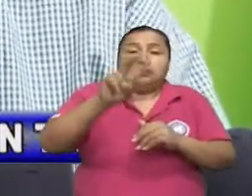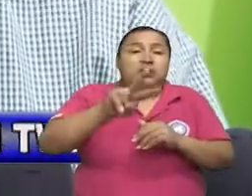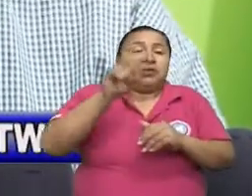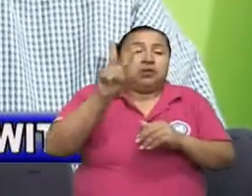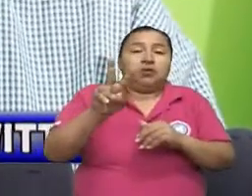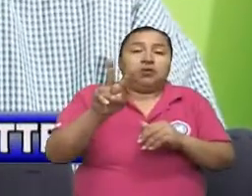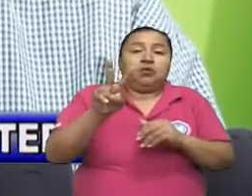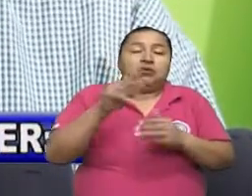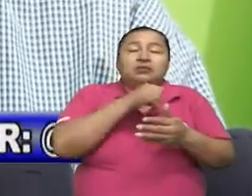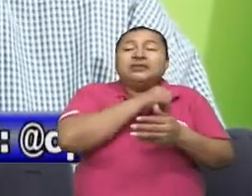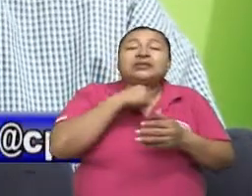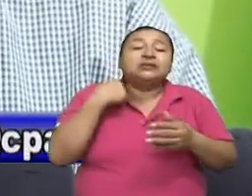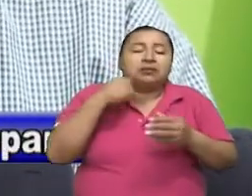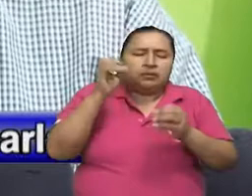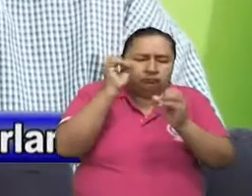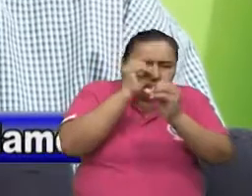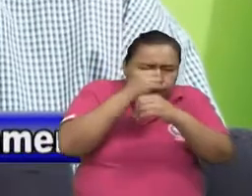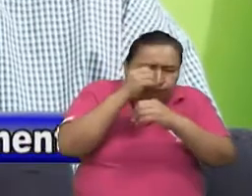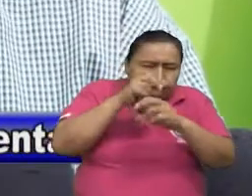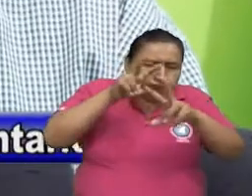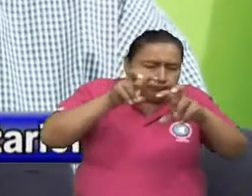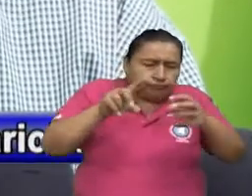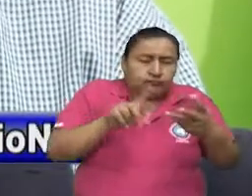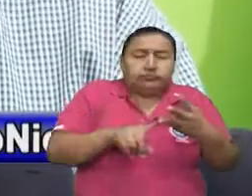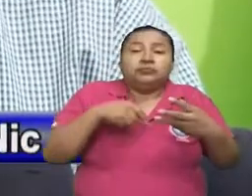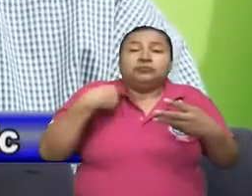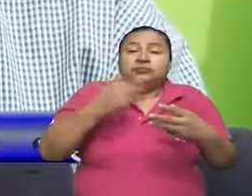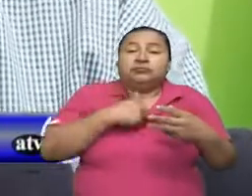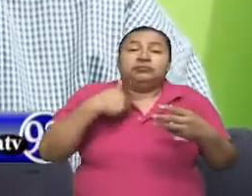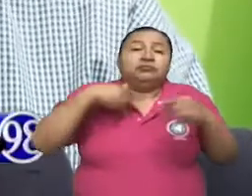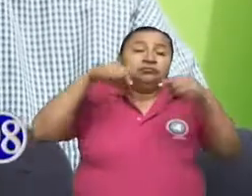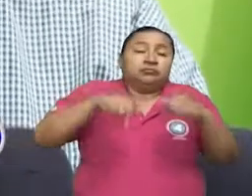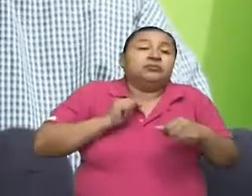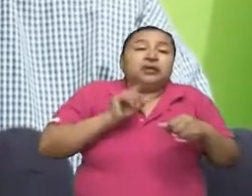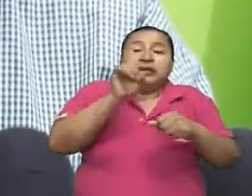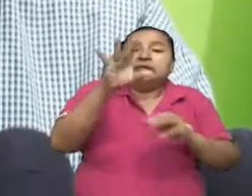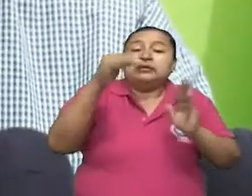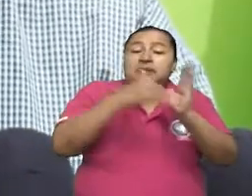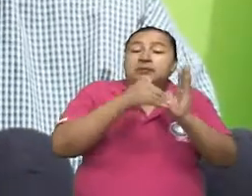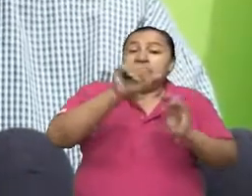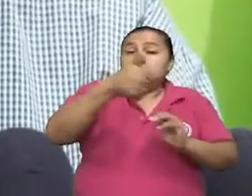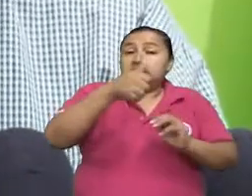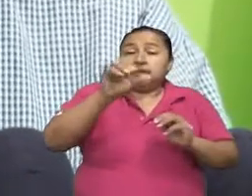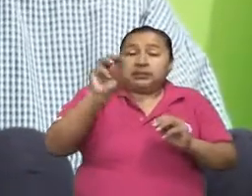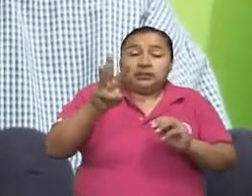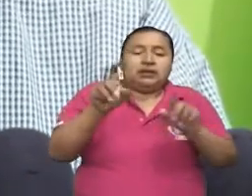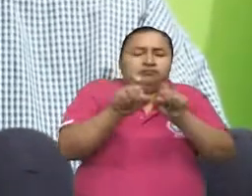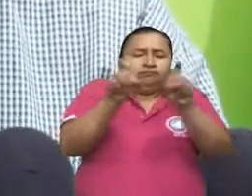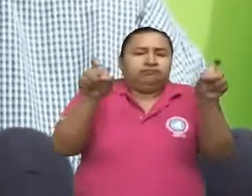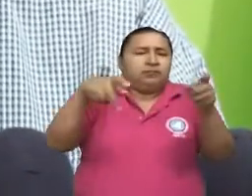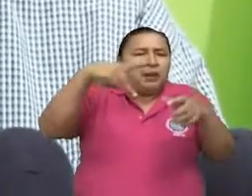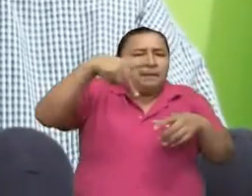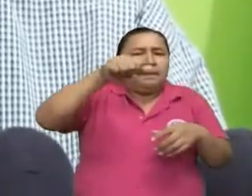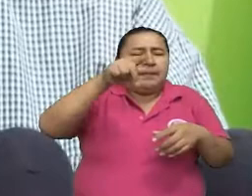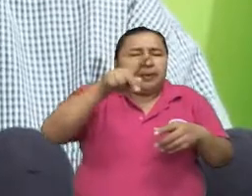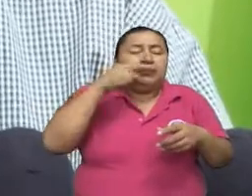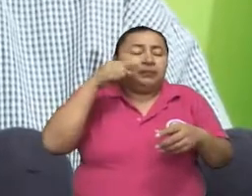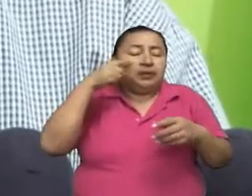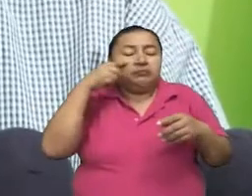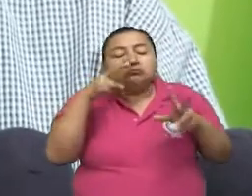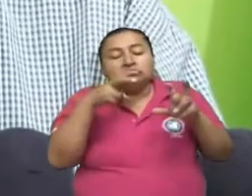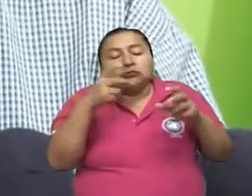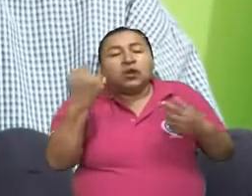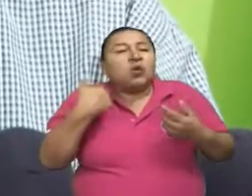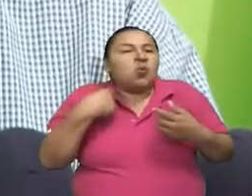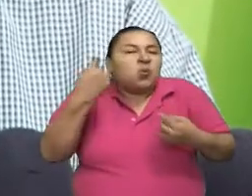443.722 exámenes de laboratorio, se tomaron 15.063 Papa Nicolau para detectar el cáncer de